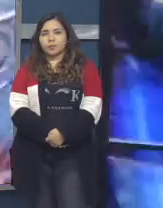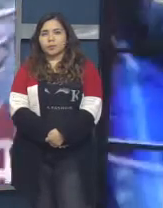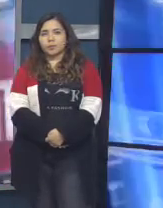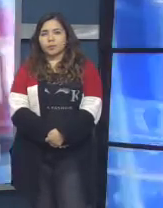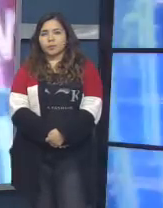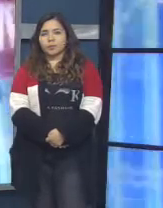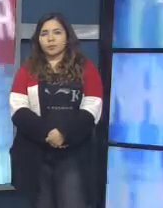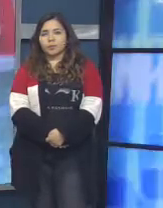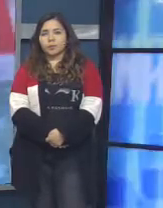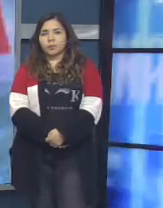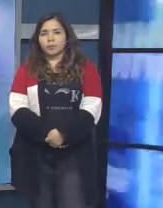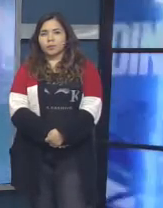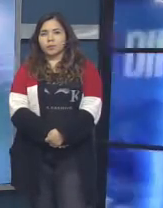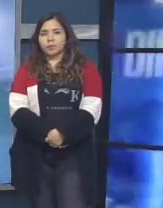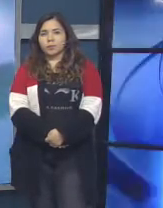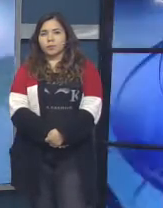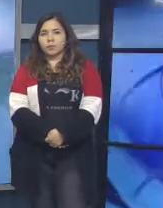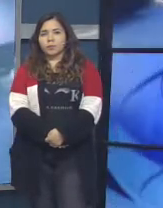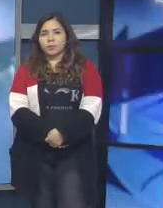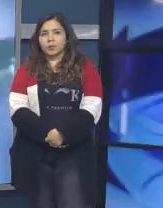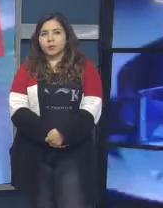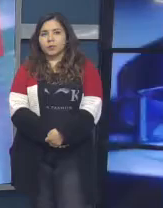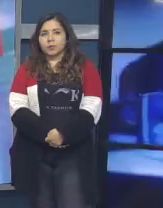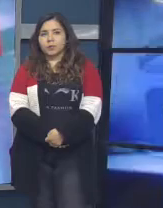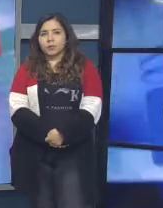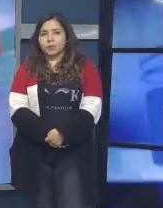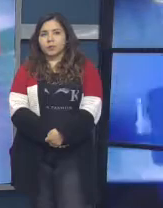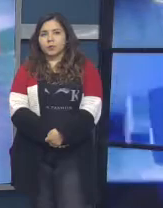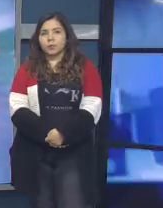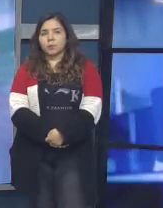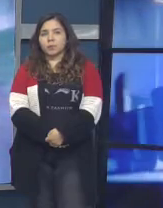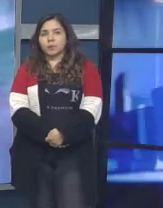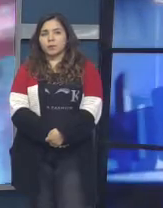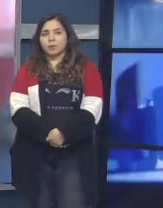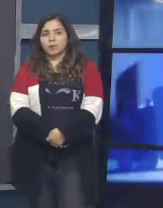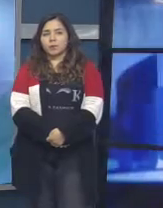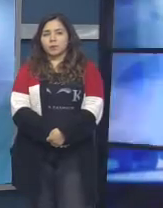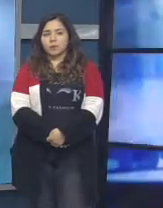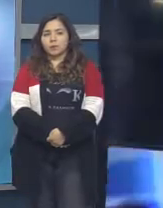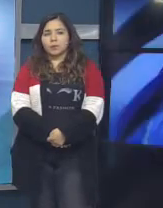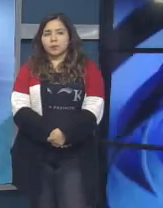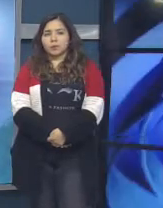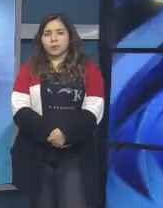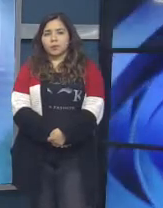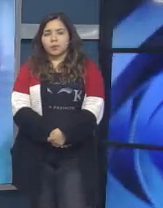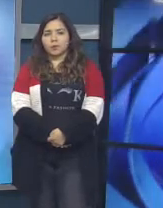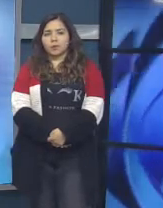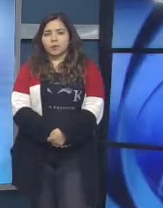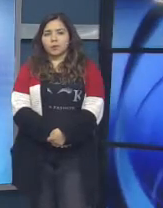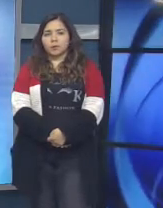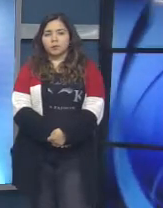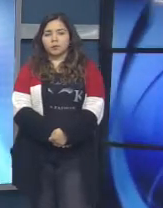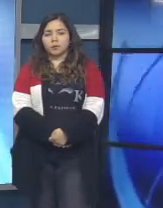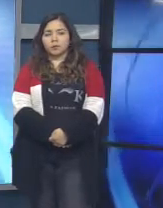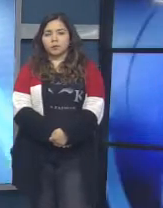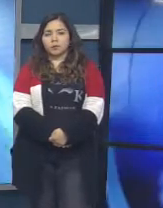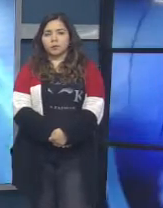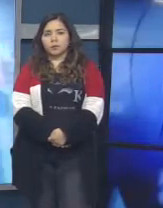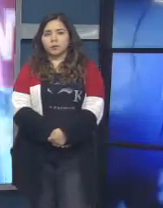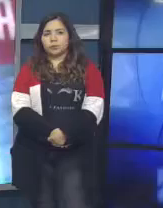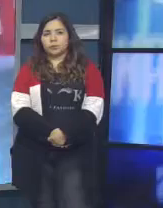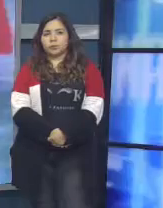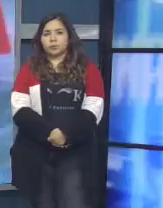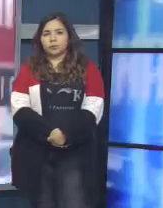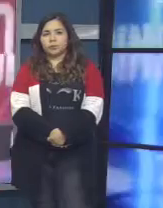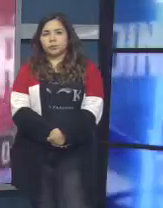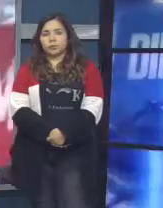para el resto del sector turístico de la provincia, ¿sí? La gente de las cabañas, los restaurantes, sí, los guías de